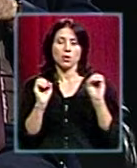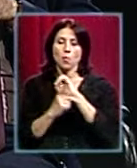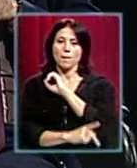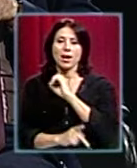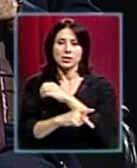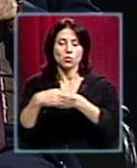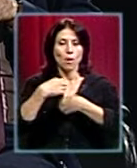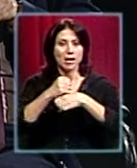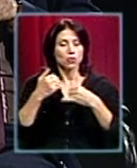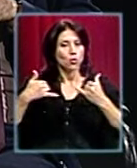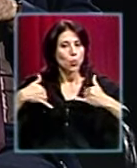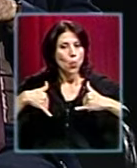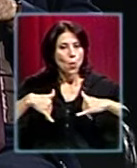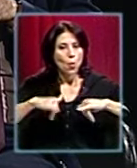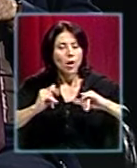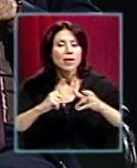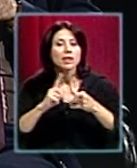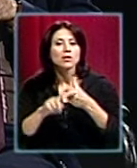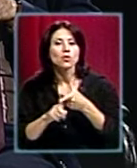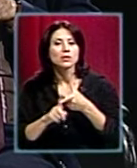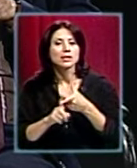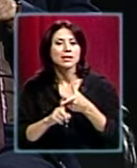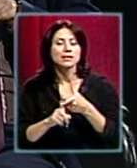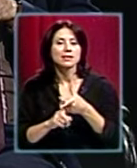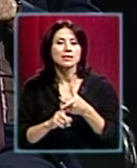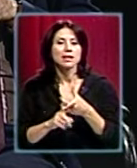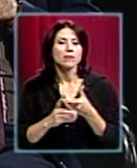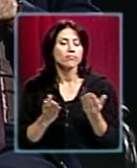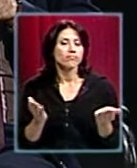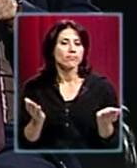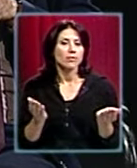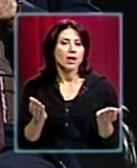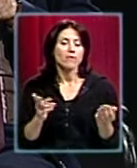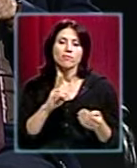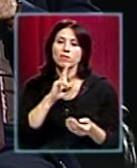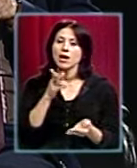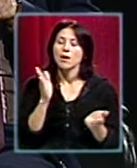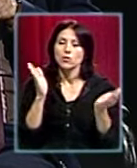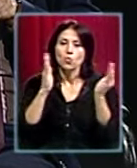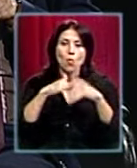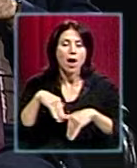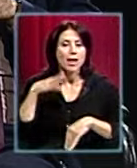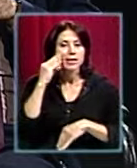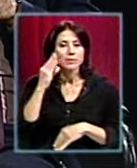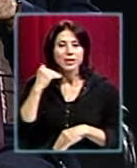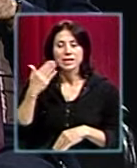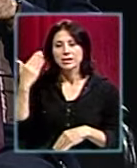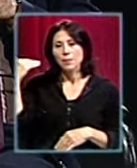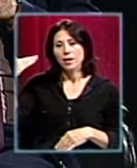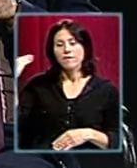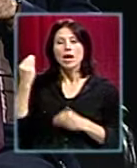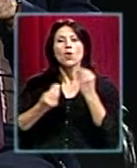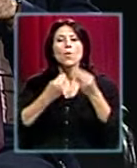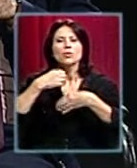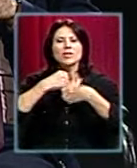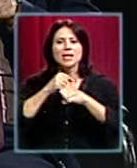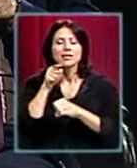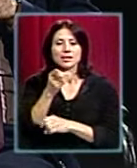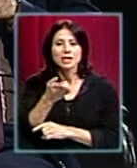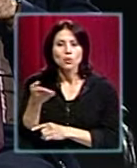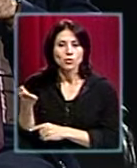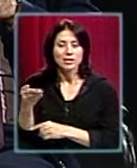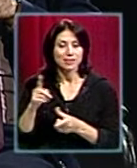todavía, entonces no se tiene toda una experiencia previa de cómo se hacen estas cosas.